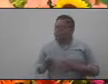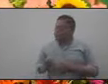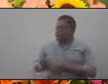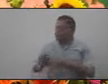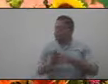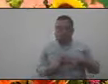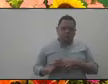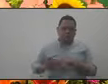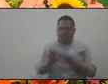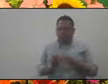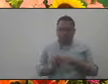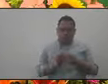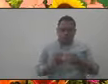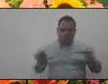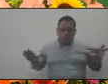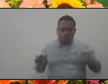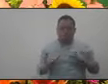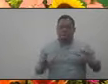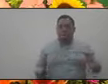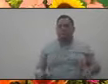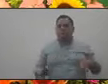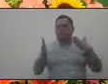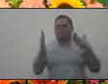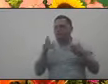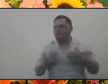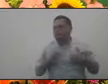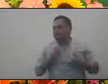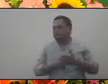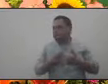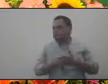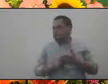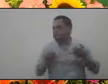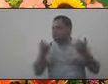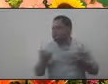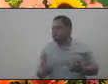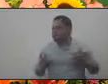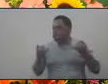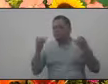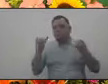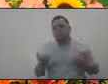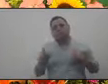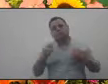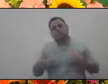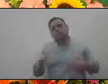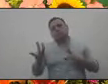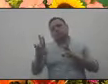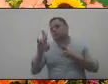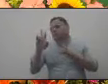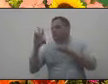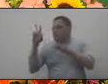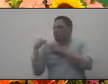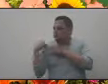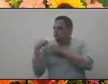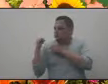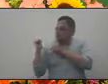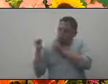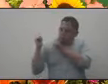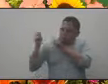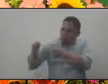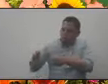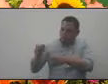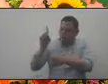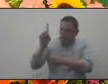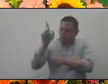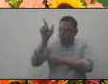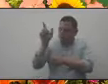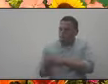la unión de todas estas fuerzas para estar hoy acá. Y precisamente esa responsabilidad recae sobre una